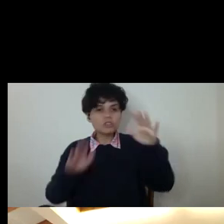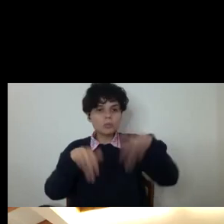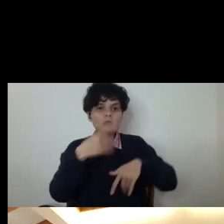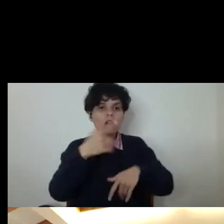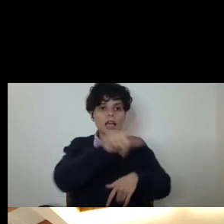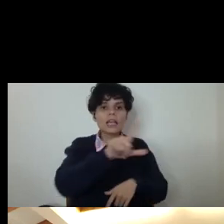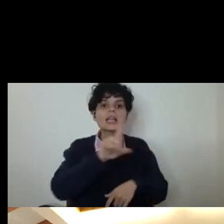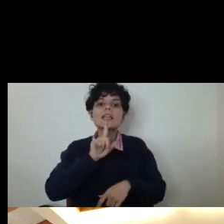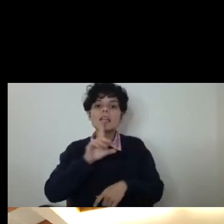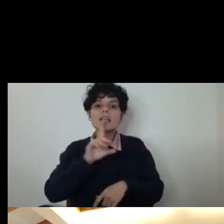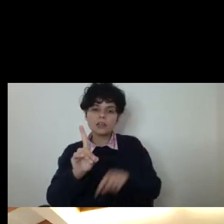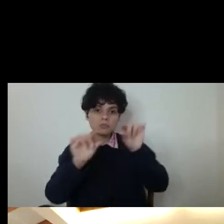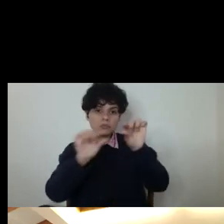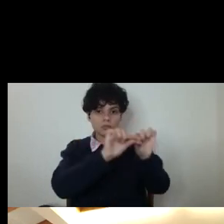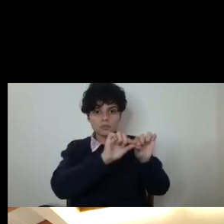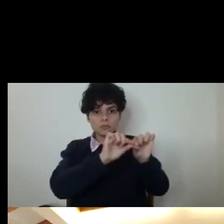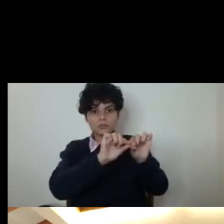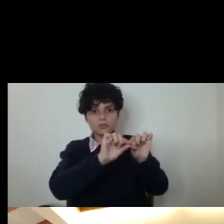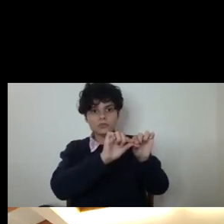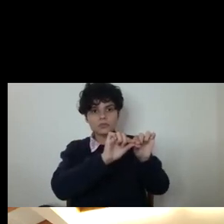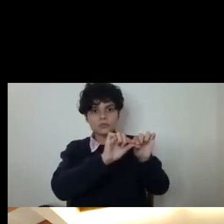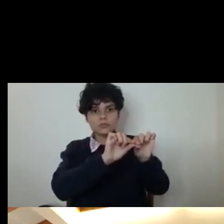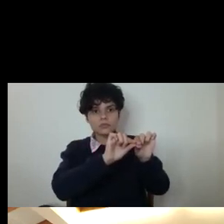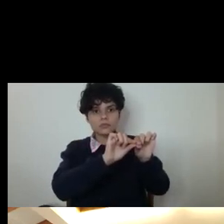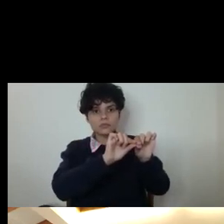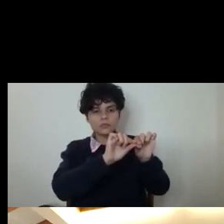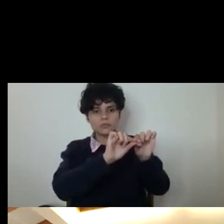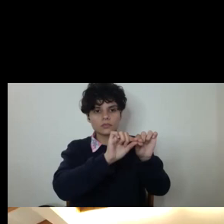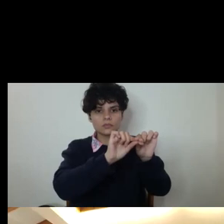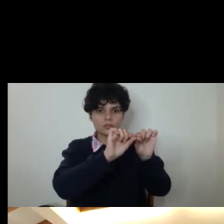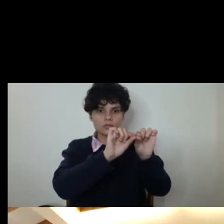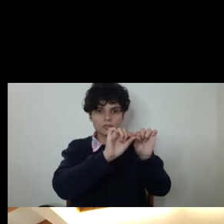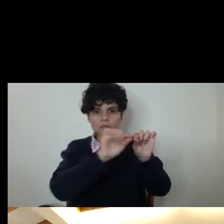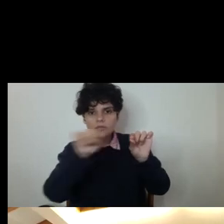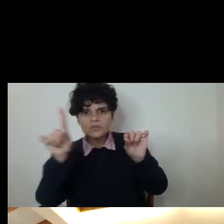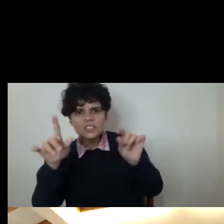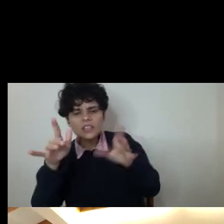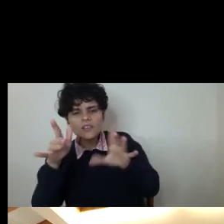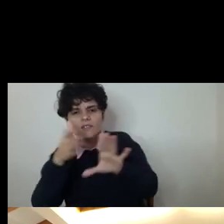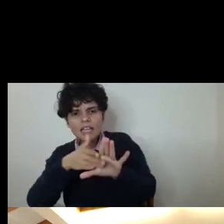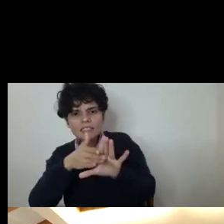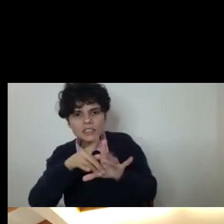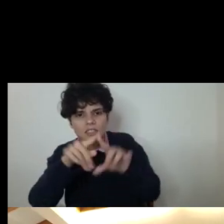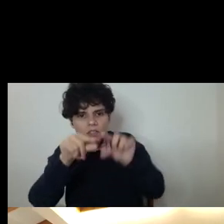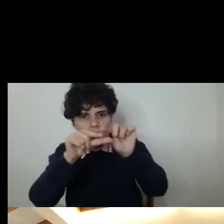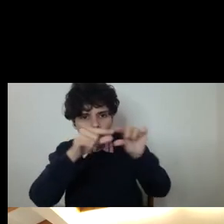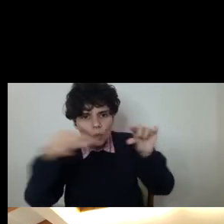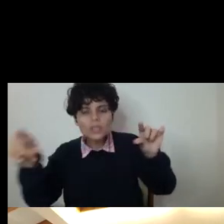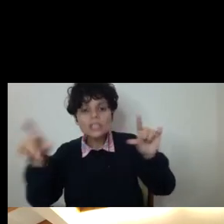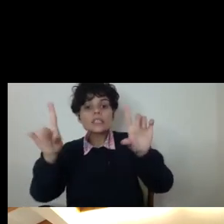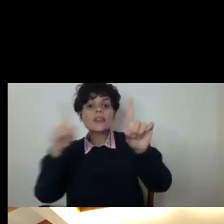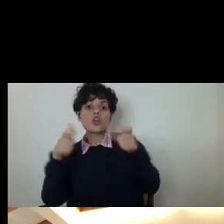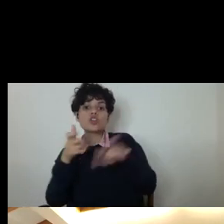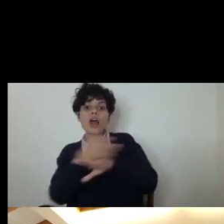tenemos en estos círculos vacíos, tenemos la respuesta control, y